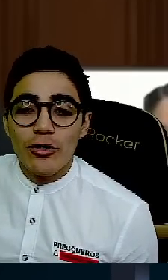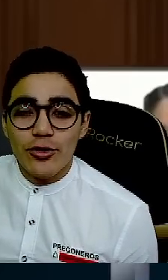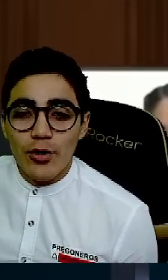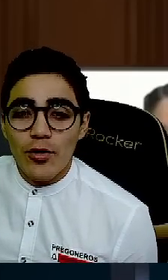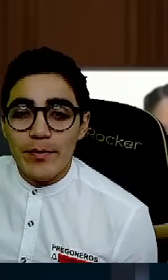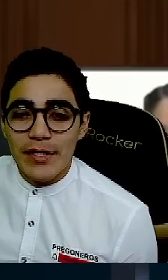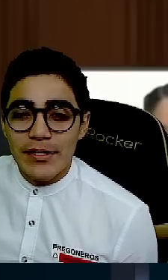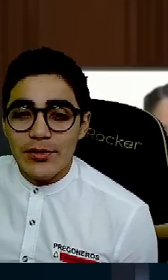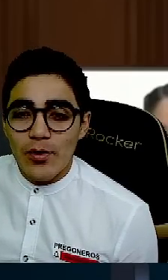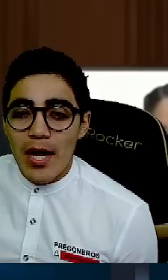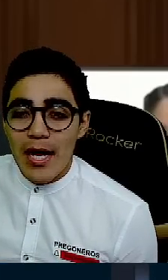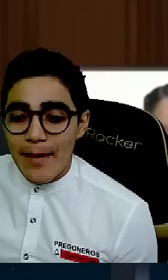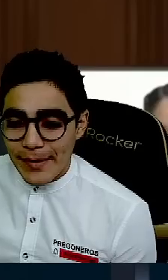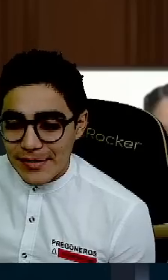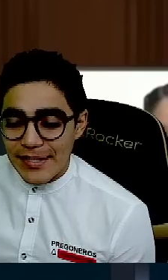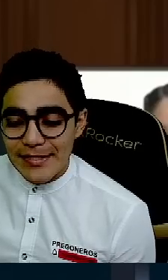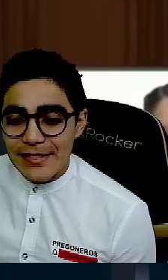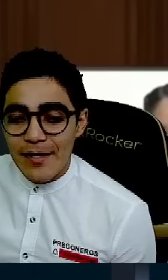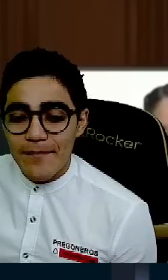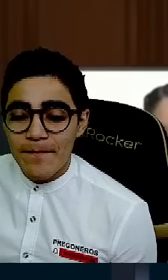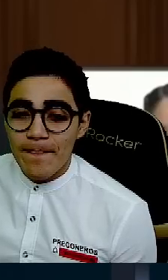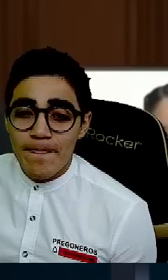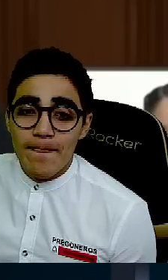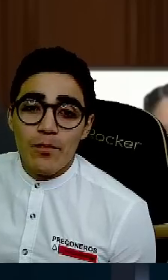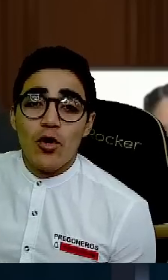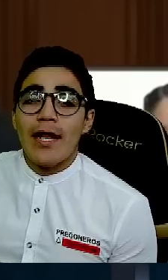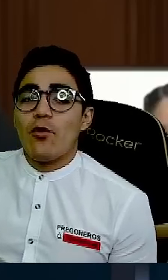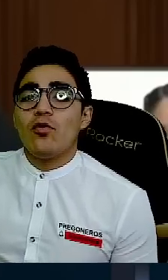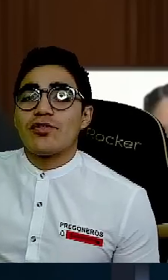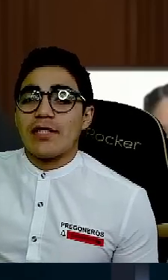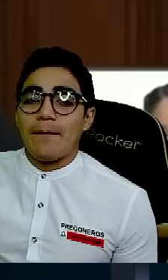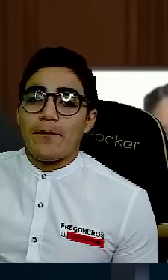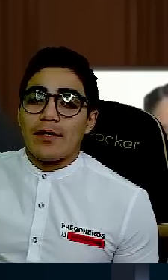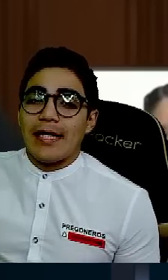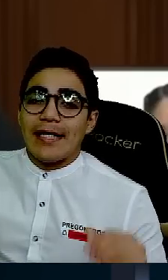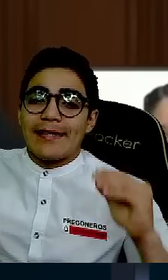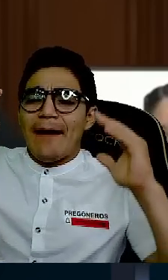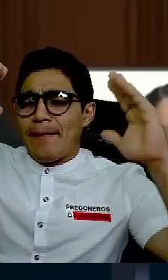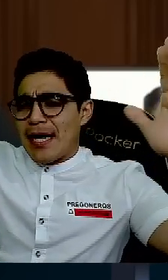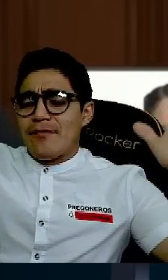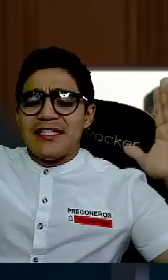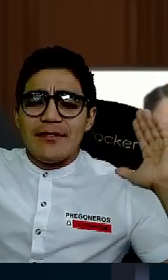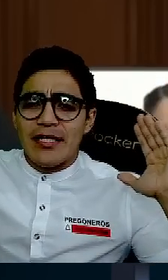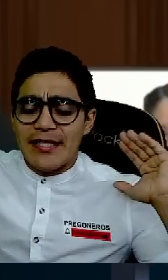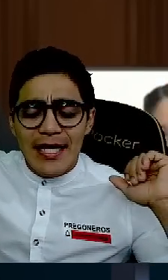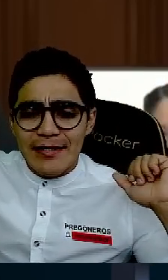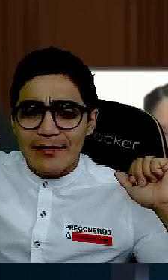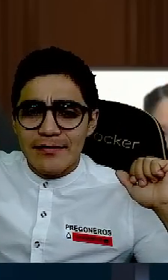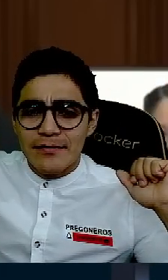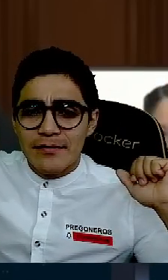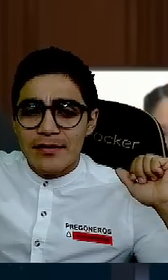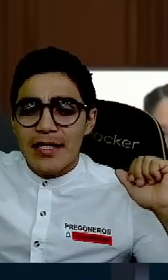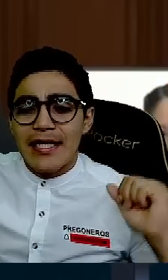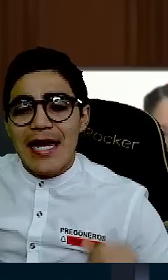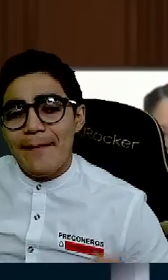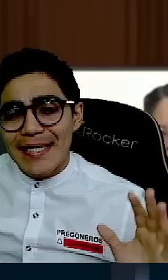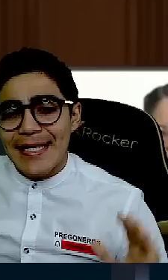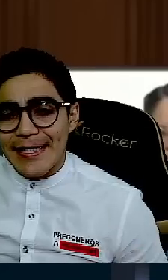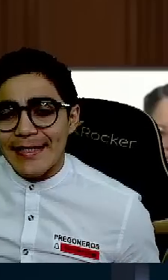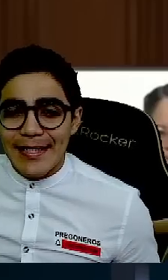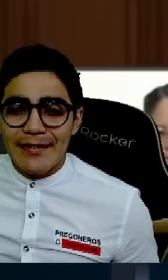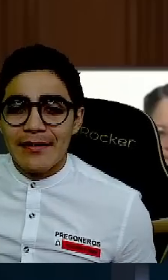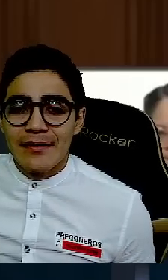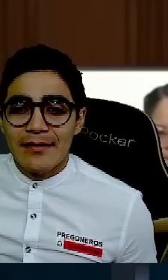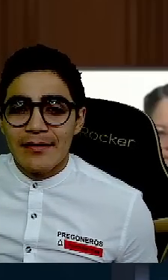Llega otro ministro a la presidencia, no le gusta porque le tapa la visibilidad y la